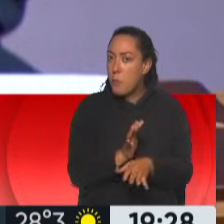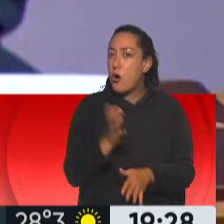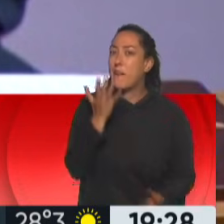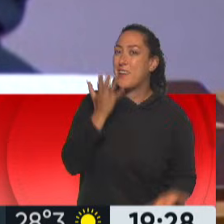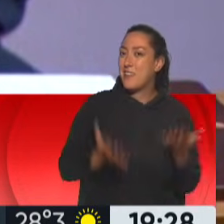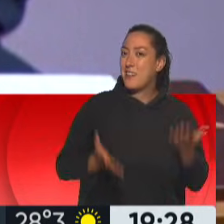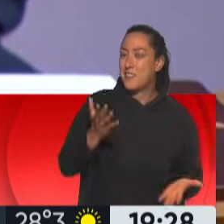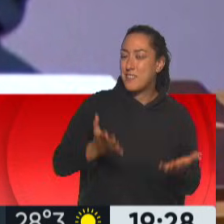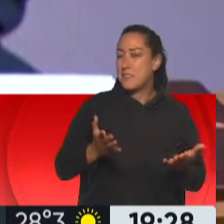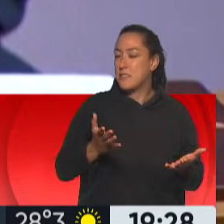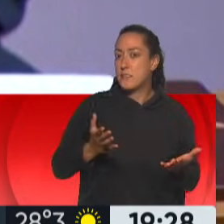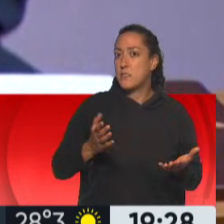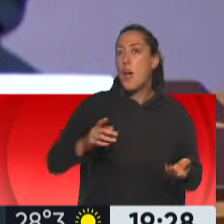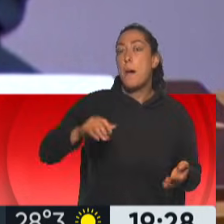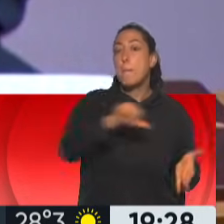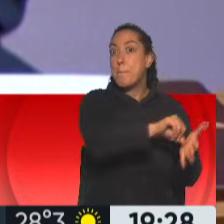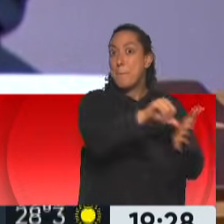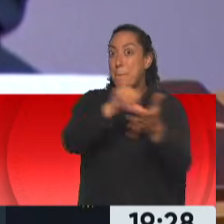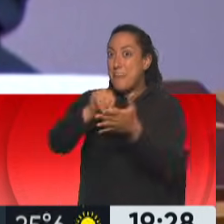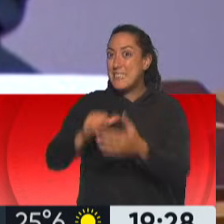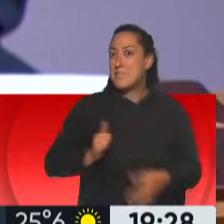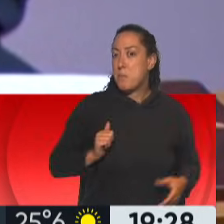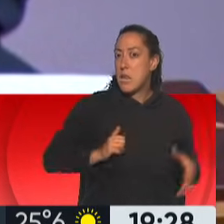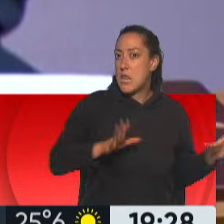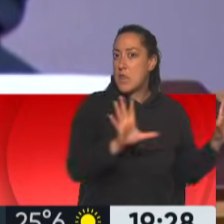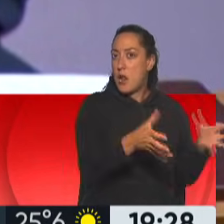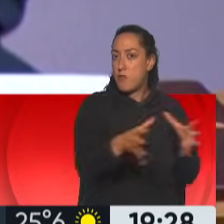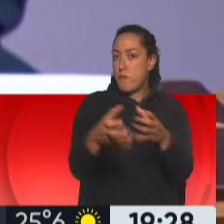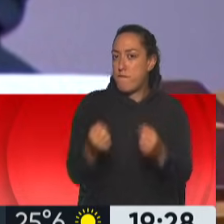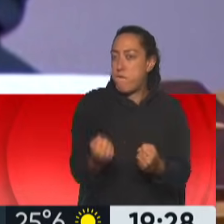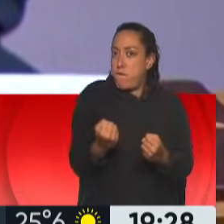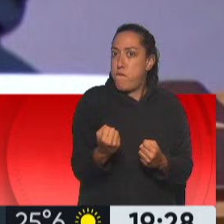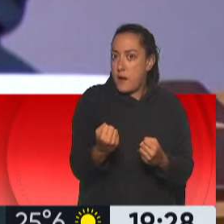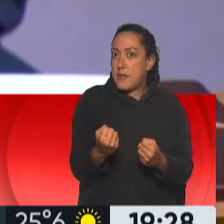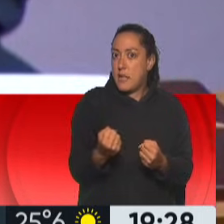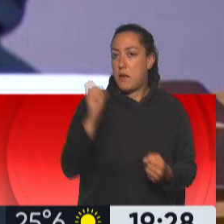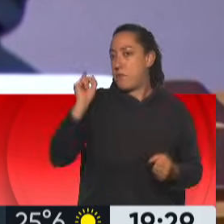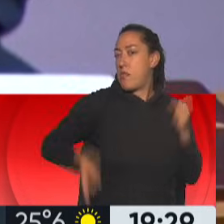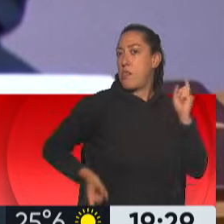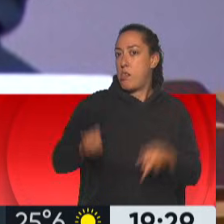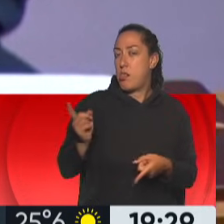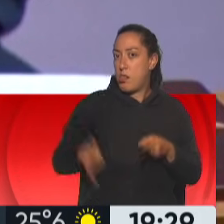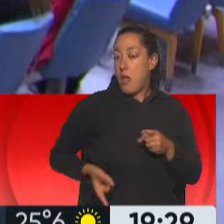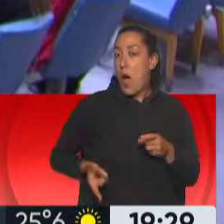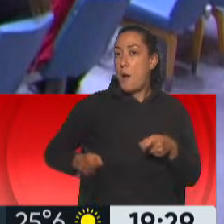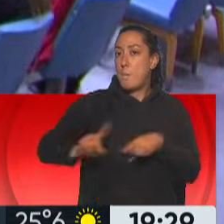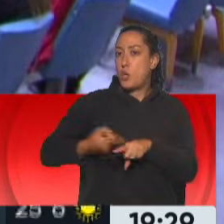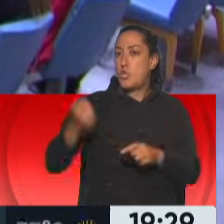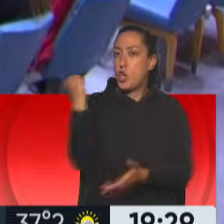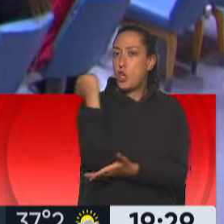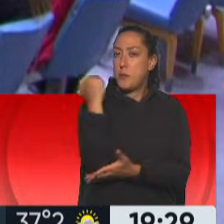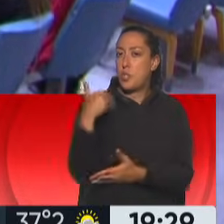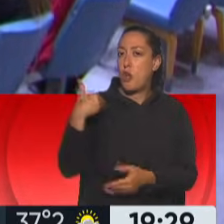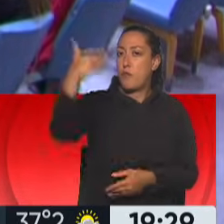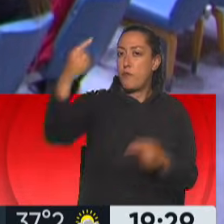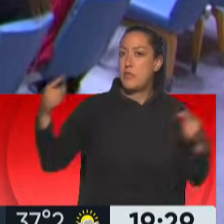inestable, donde los países con mayores capacidades militares pueden decidir por la fuerza el destino político y económico